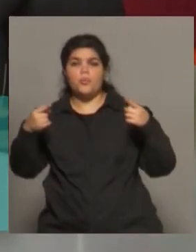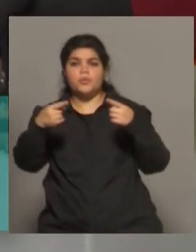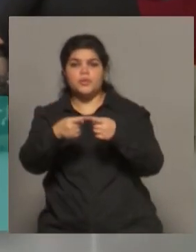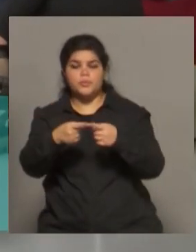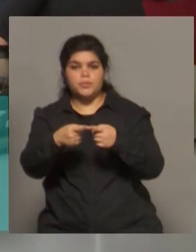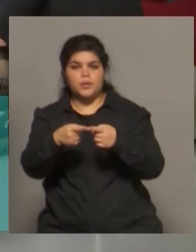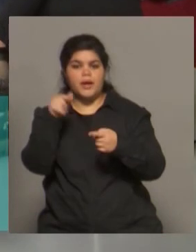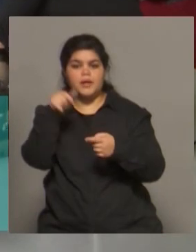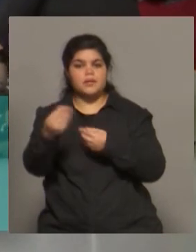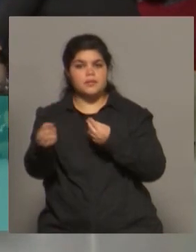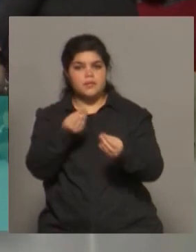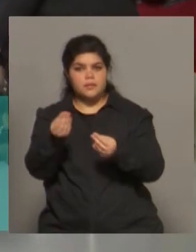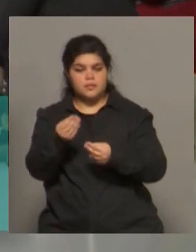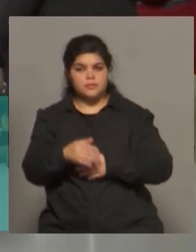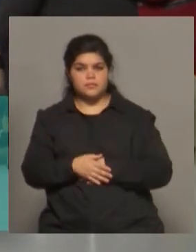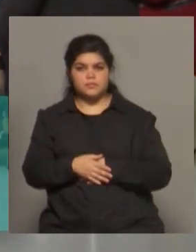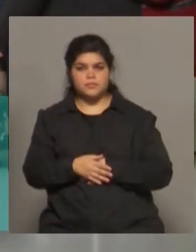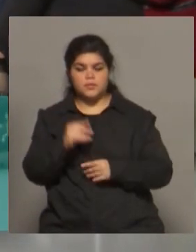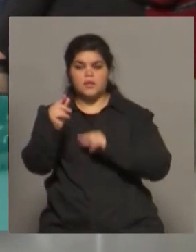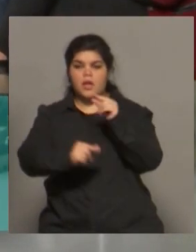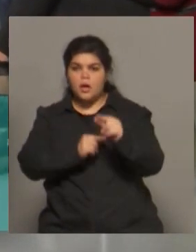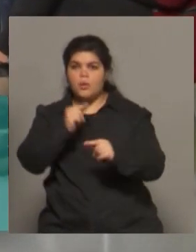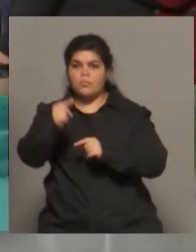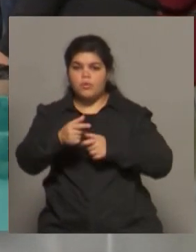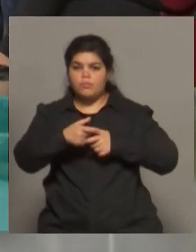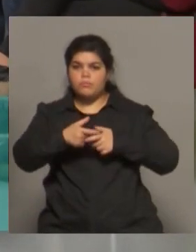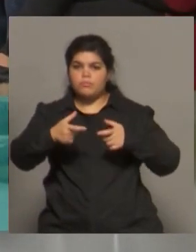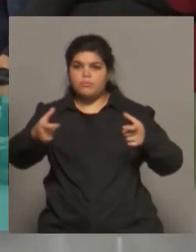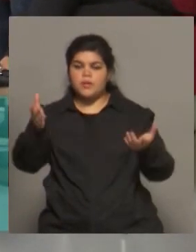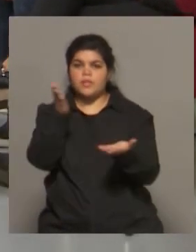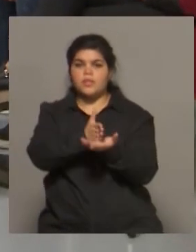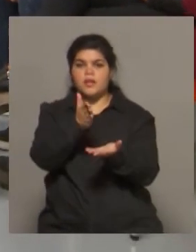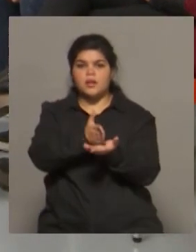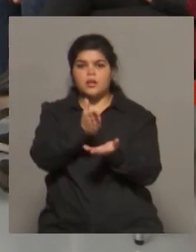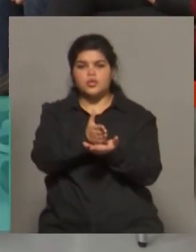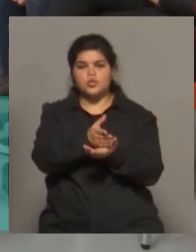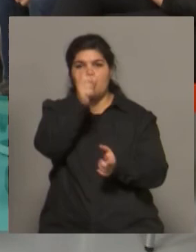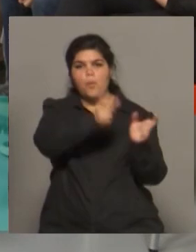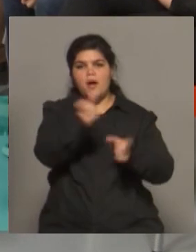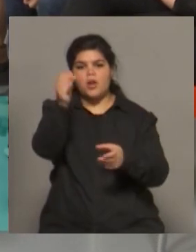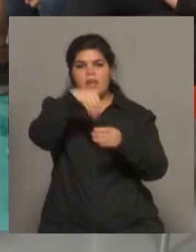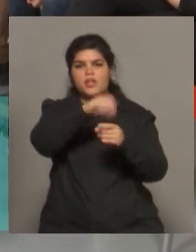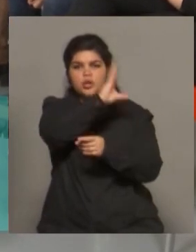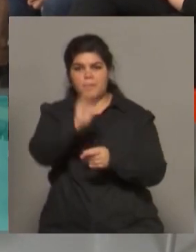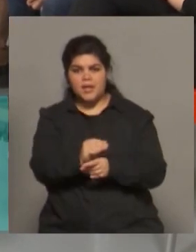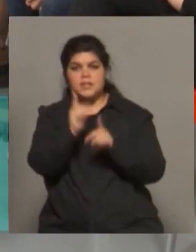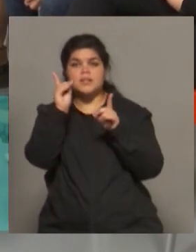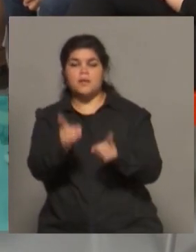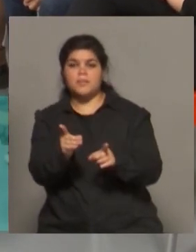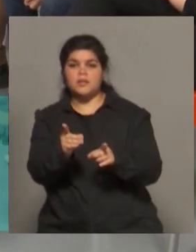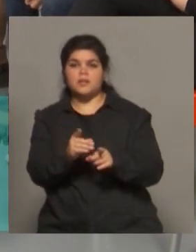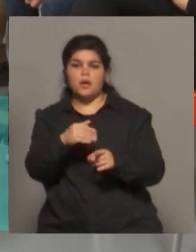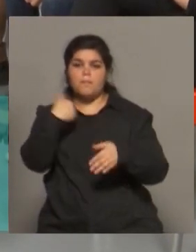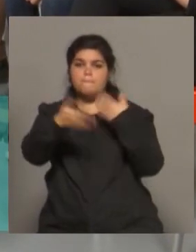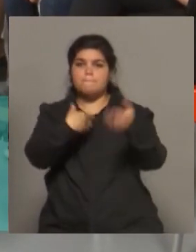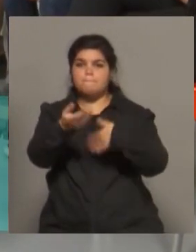con, digamos, aumentar e incrementar los derechos humanos al interior de los países, políticas de desarrollo,